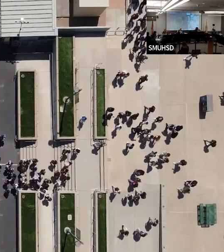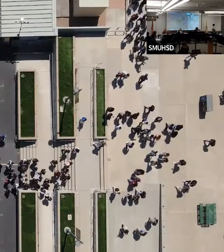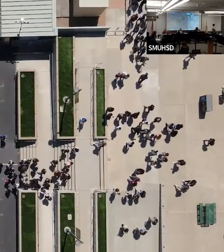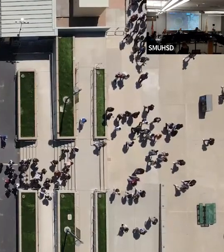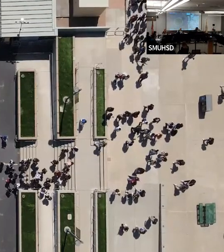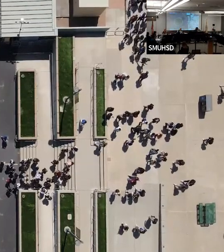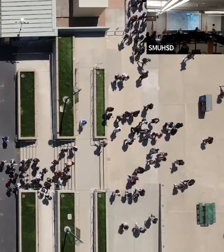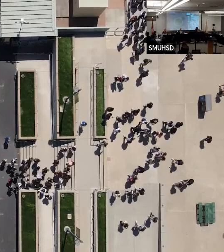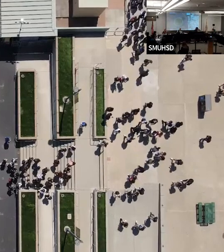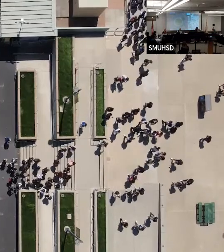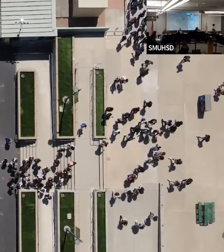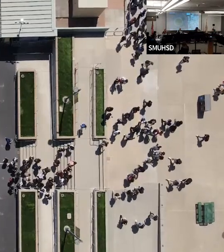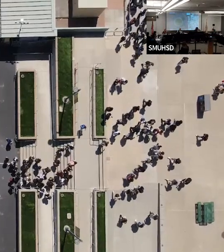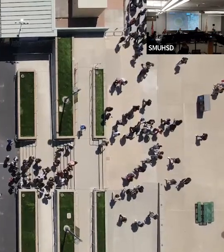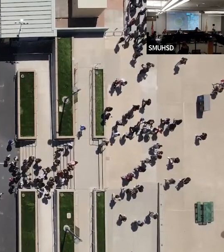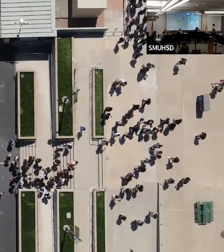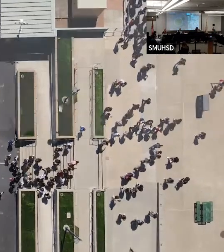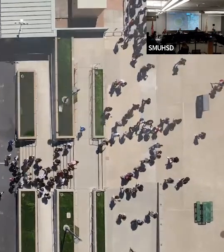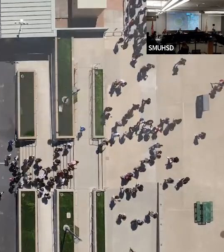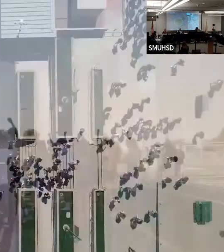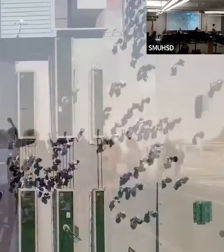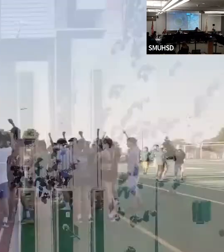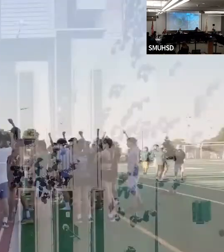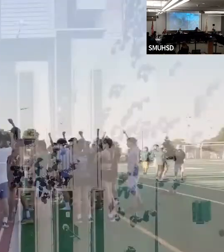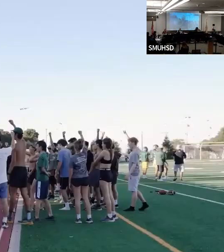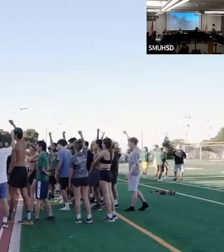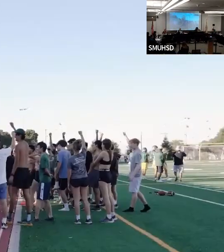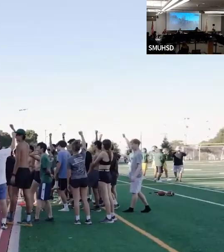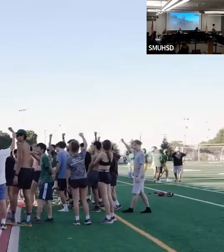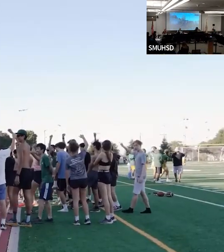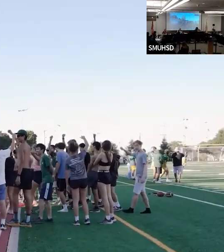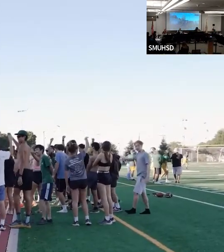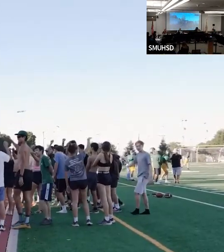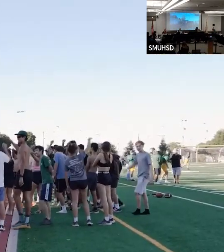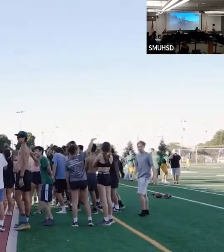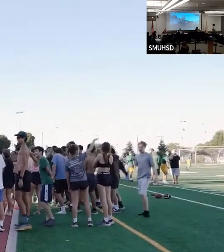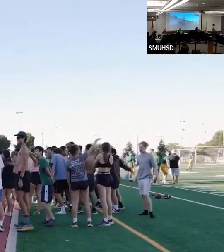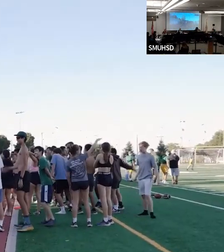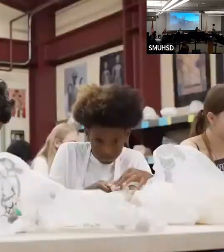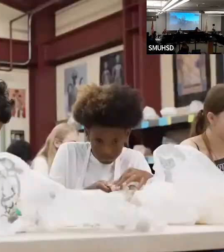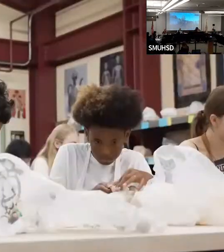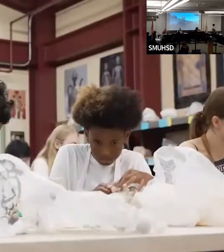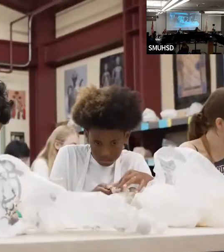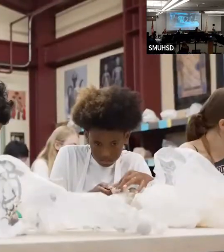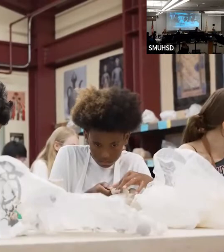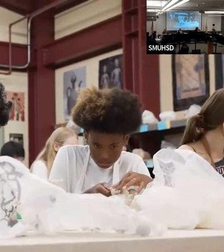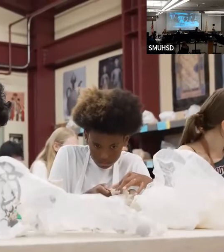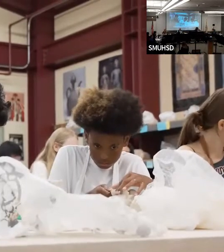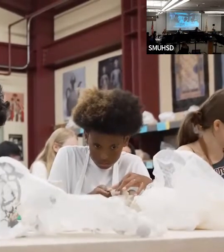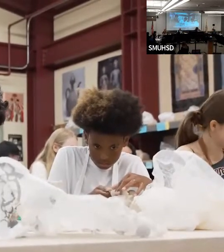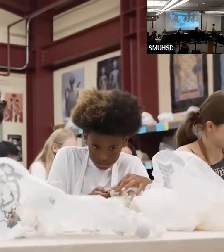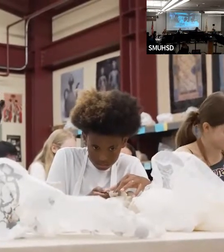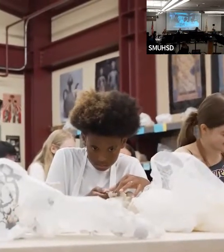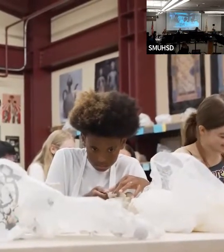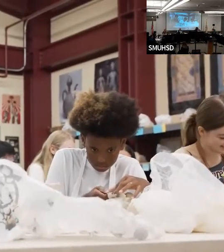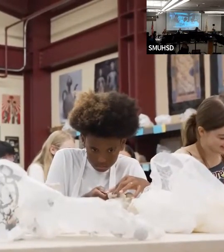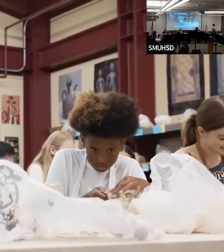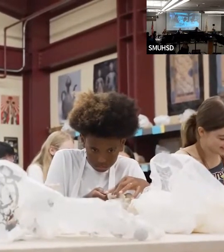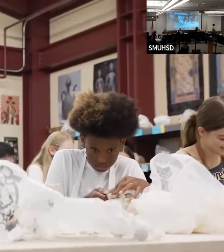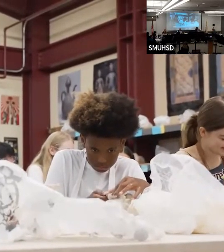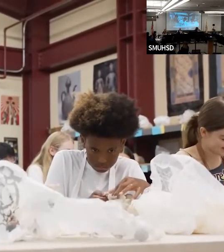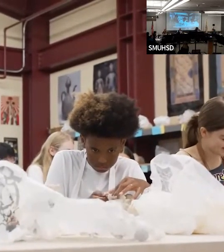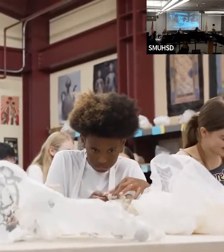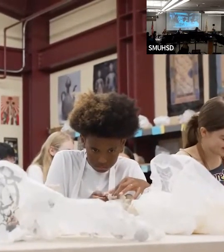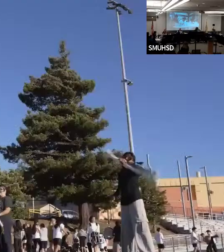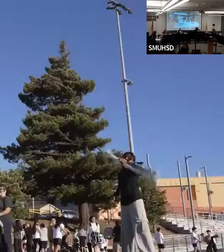Pienso que la comunidad que tenemos es lo que hace esta escuela lo que es, que son los papás que contribuyen al éxito de sus